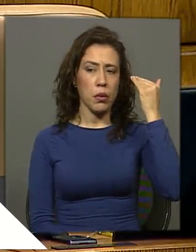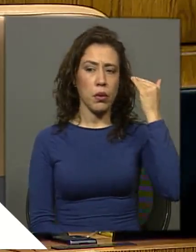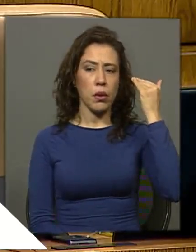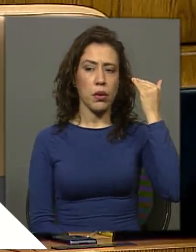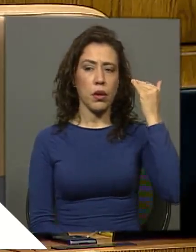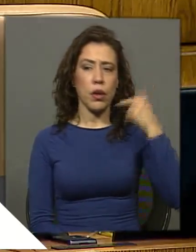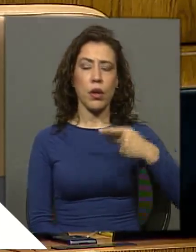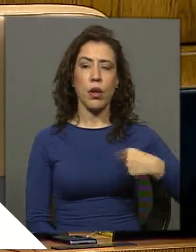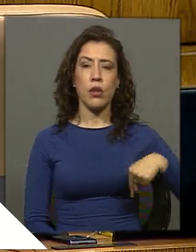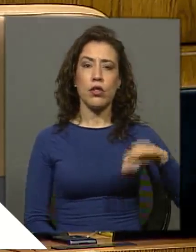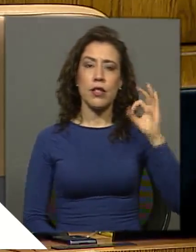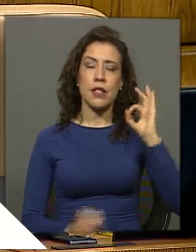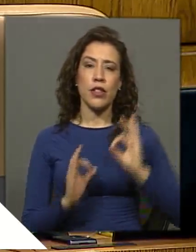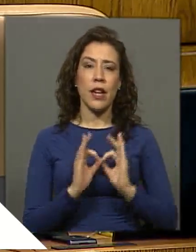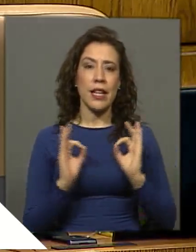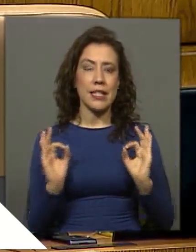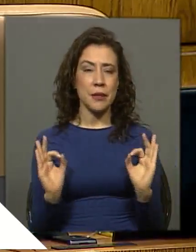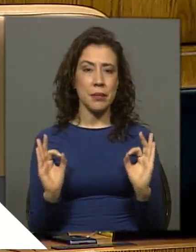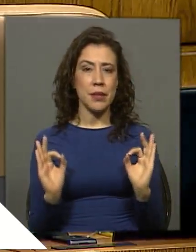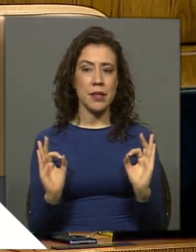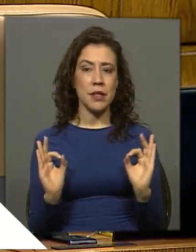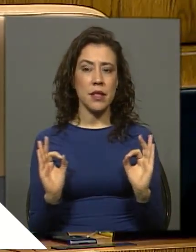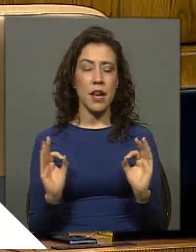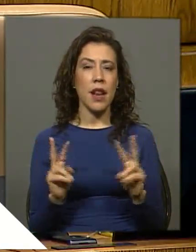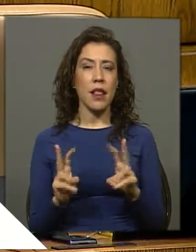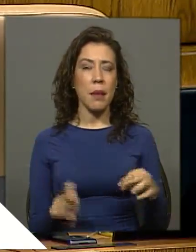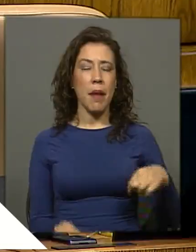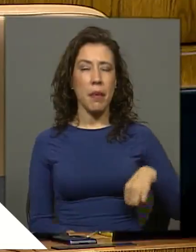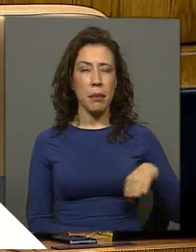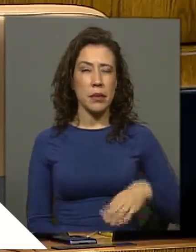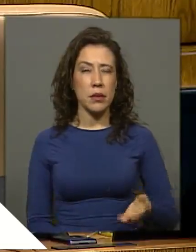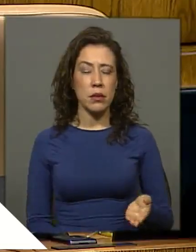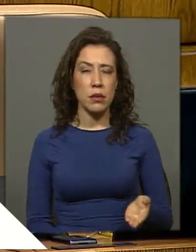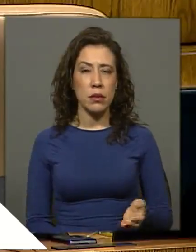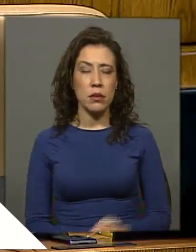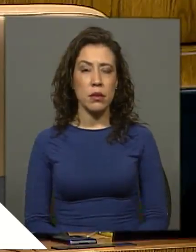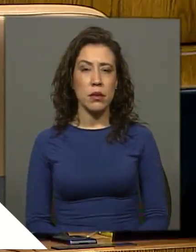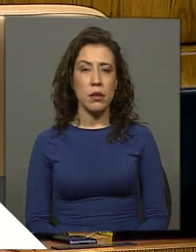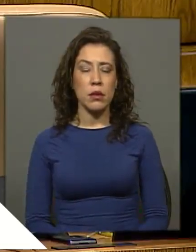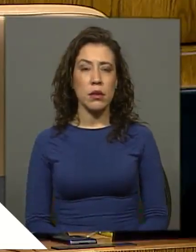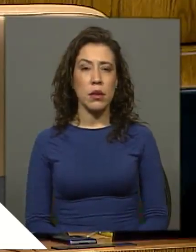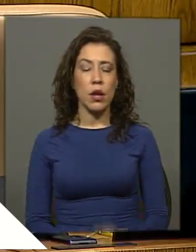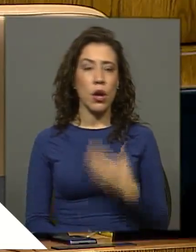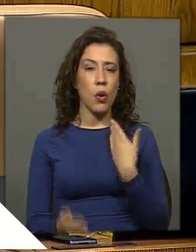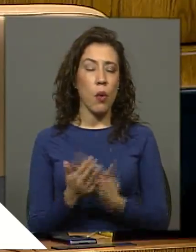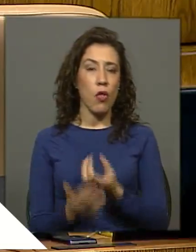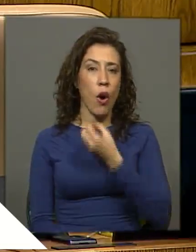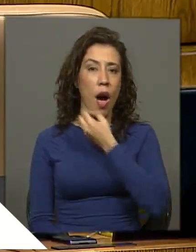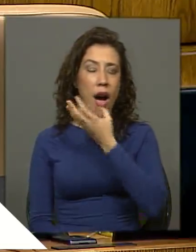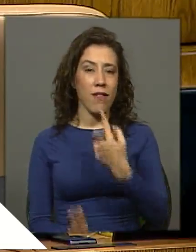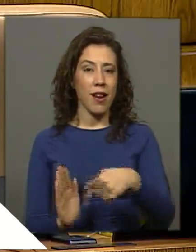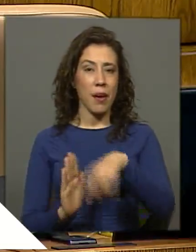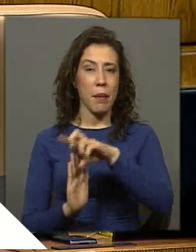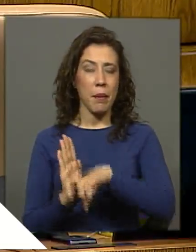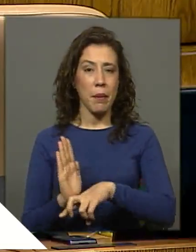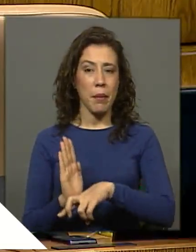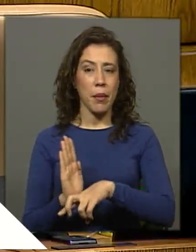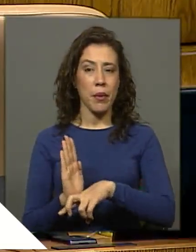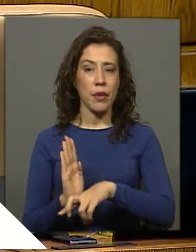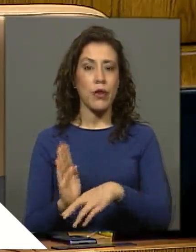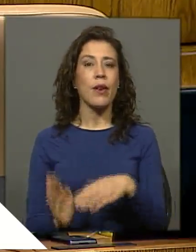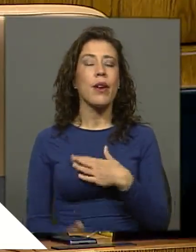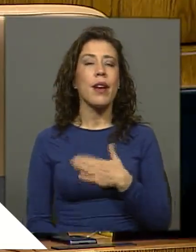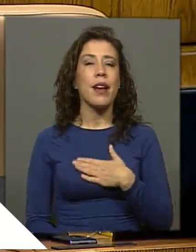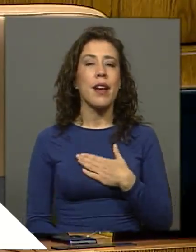una sesión especial respecto al régimen de pensiones entonces cuando se señala que este proyecto lo que